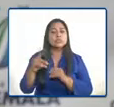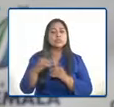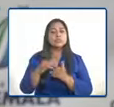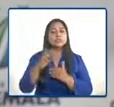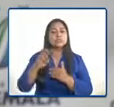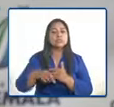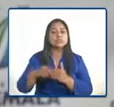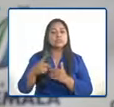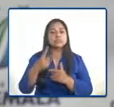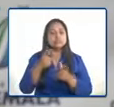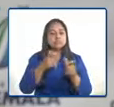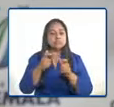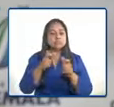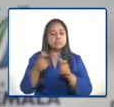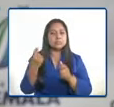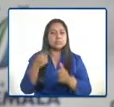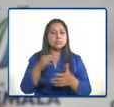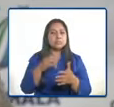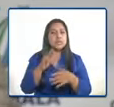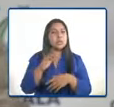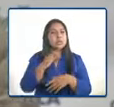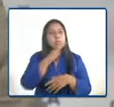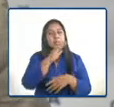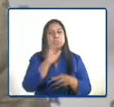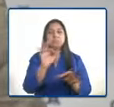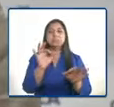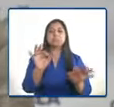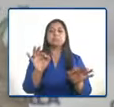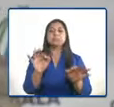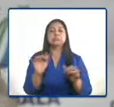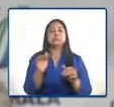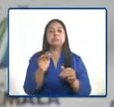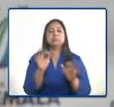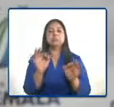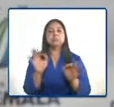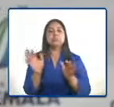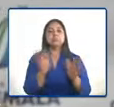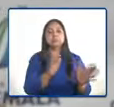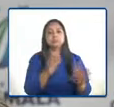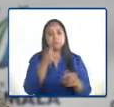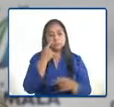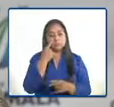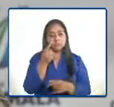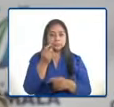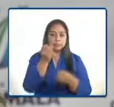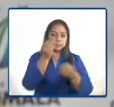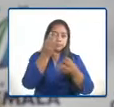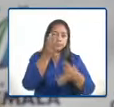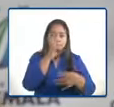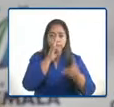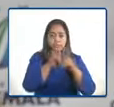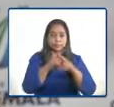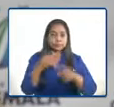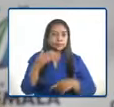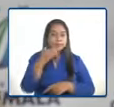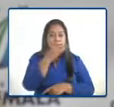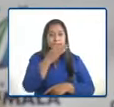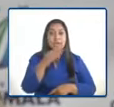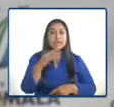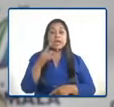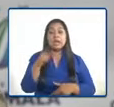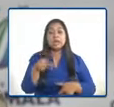de mantenimiento para que el aeropuerto pues pueda estar en óptimas condiciones. Les comento que también en navegación aérea tenemos